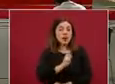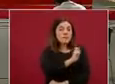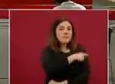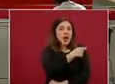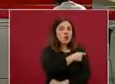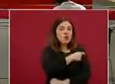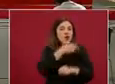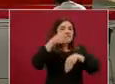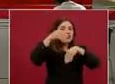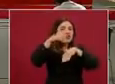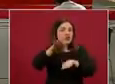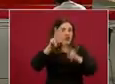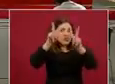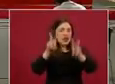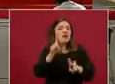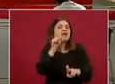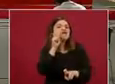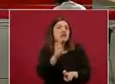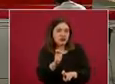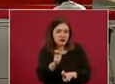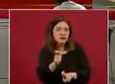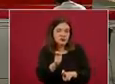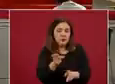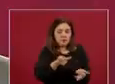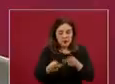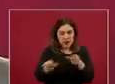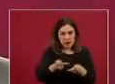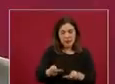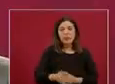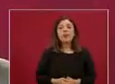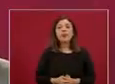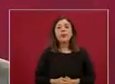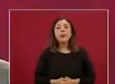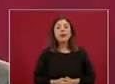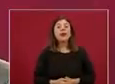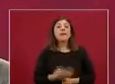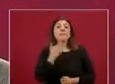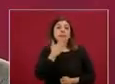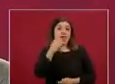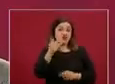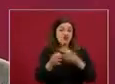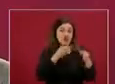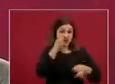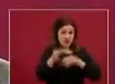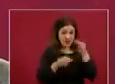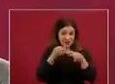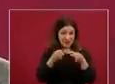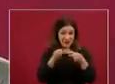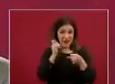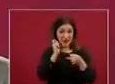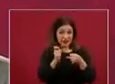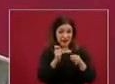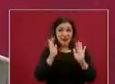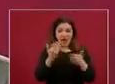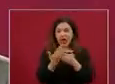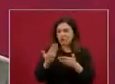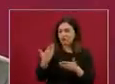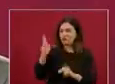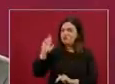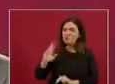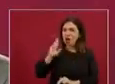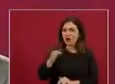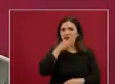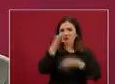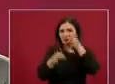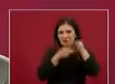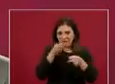la vacunación COVID o el plan de vacunar contra el COVID. Una buena noticia que fue comentada desde el martes en